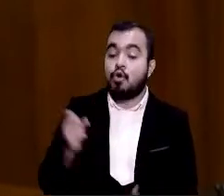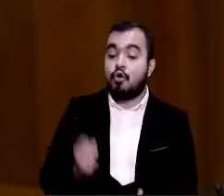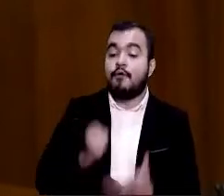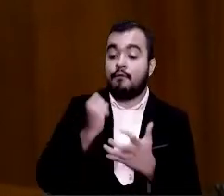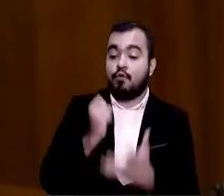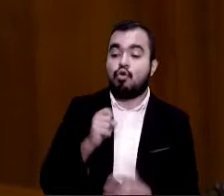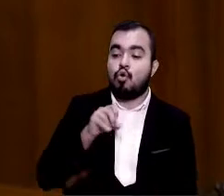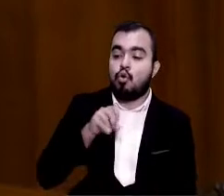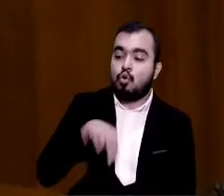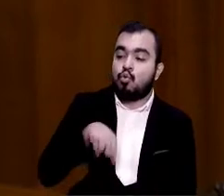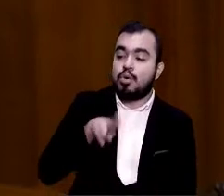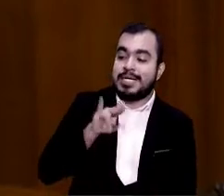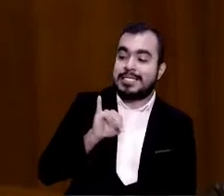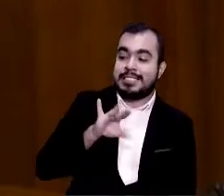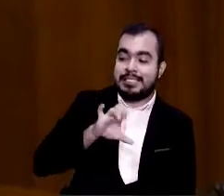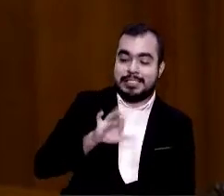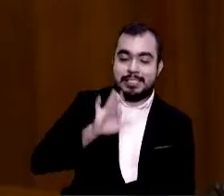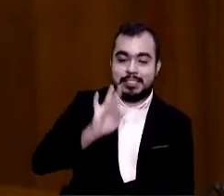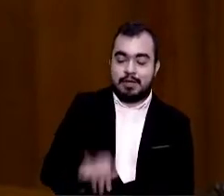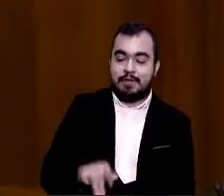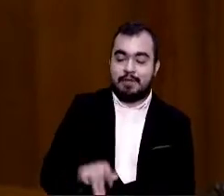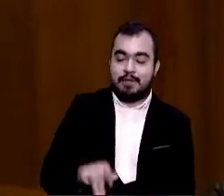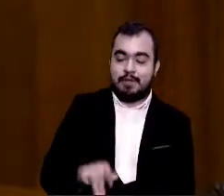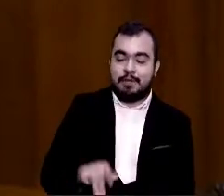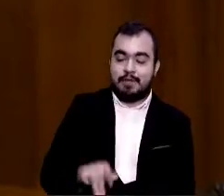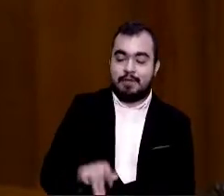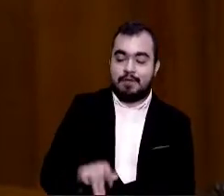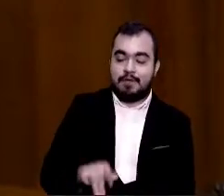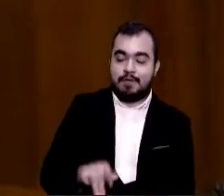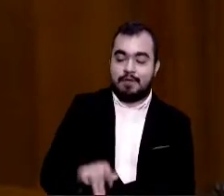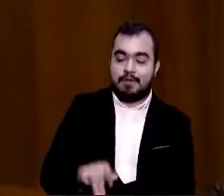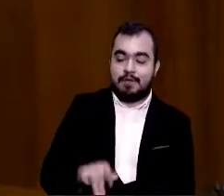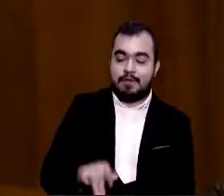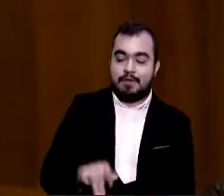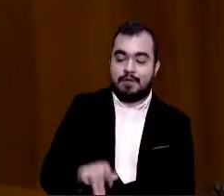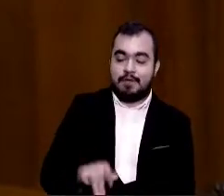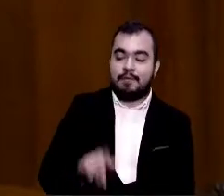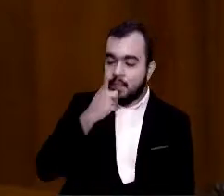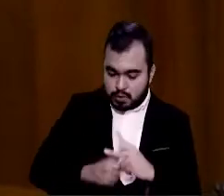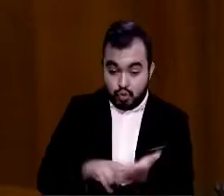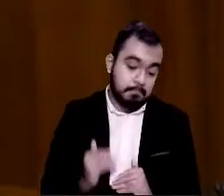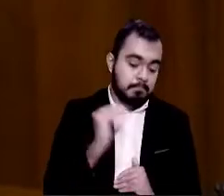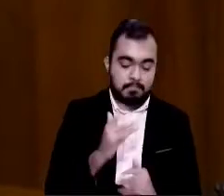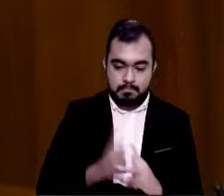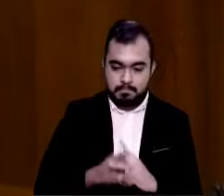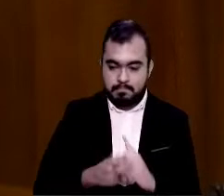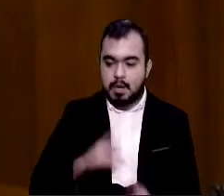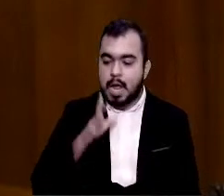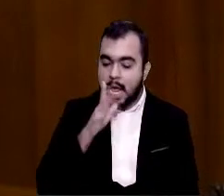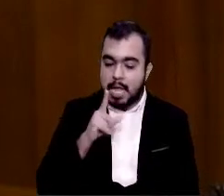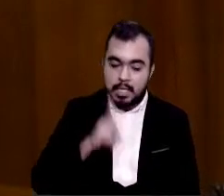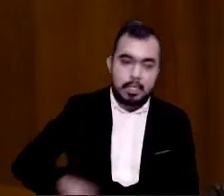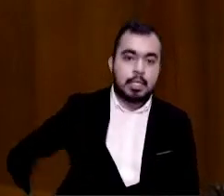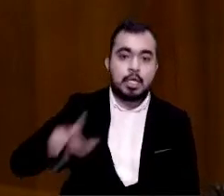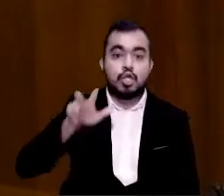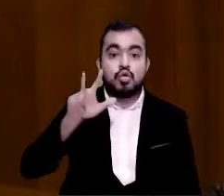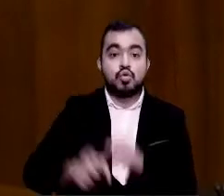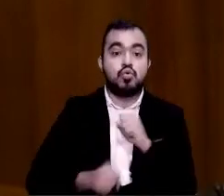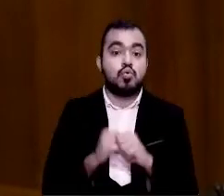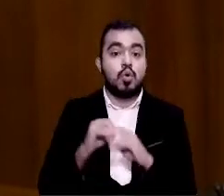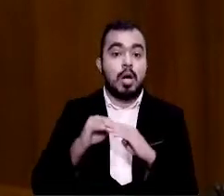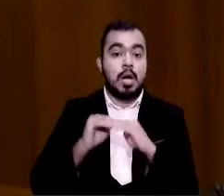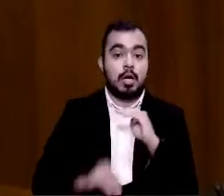UNICEF, calcula que para el 2030 más de 120 millones de niñas se habrán casado antes de cumplir los 18